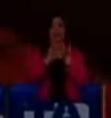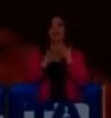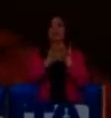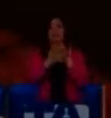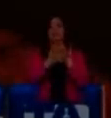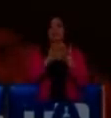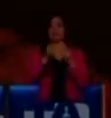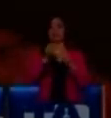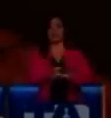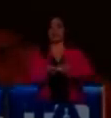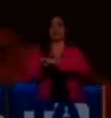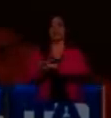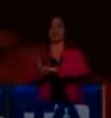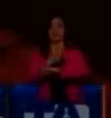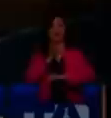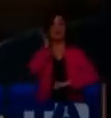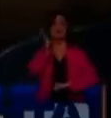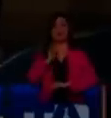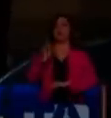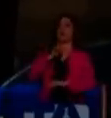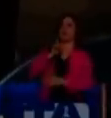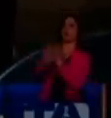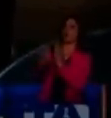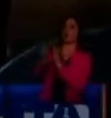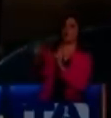de la última detención propiciada por Narcisa,